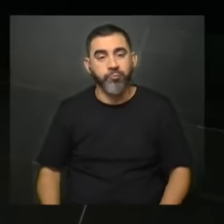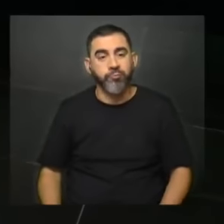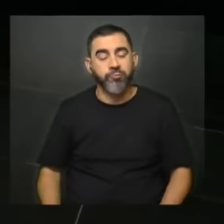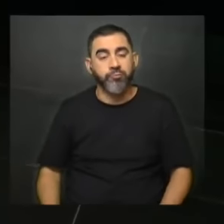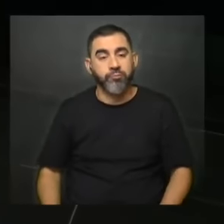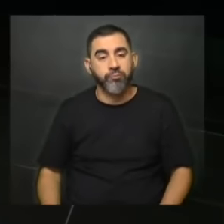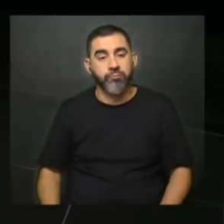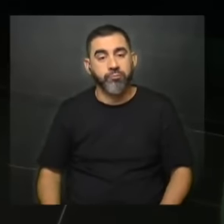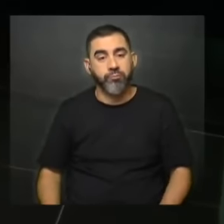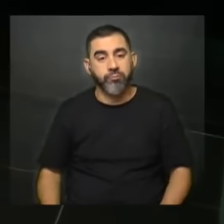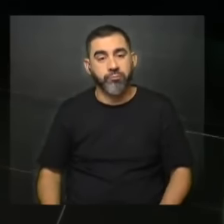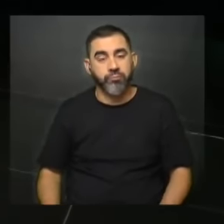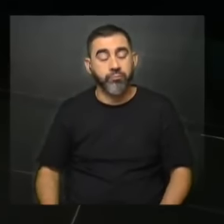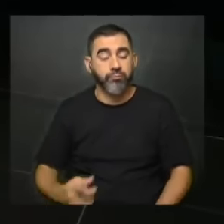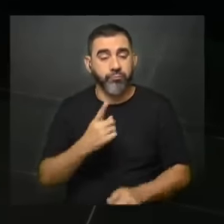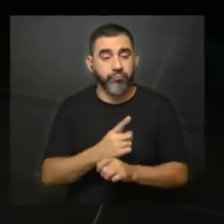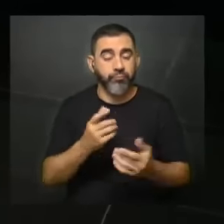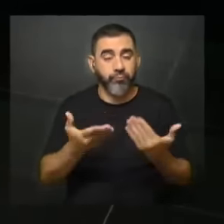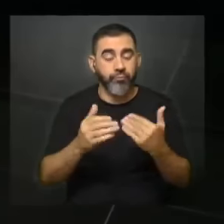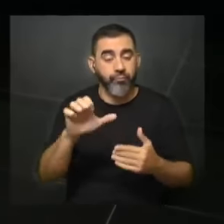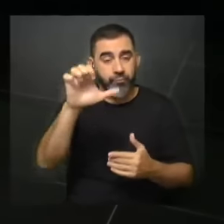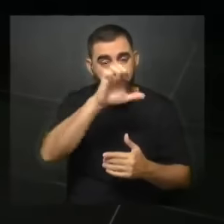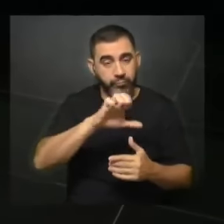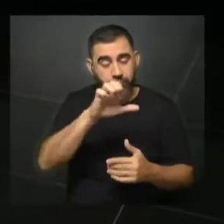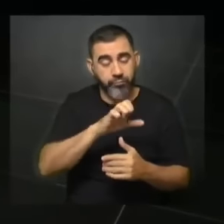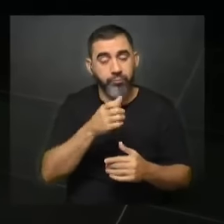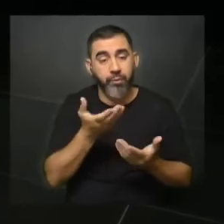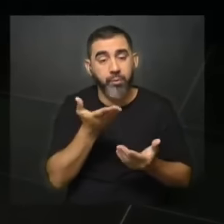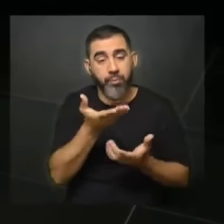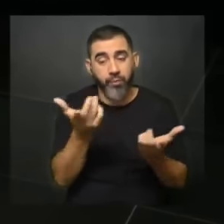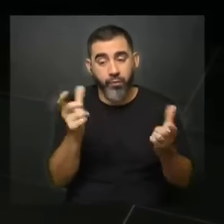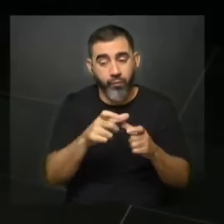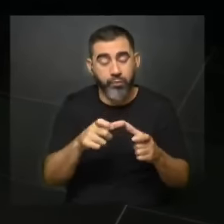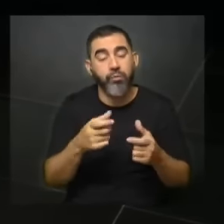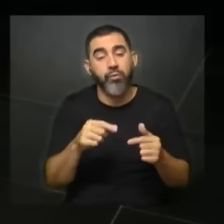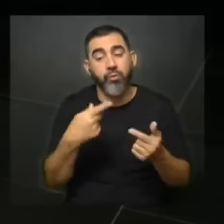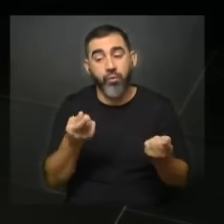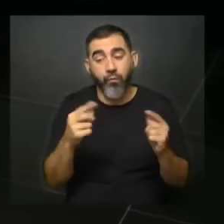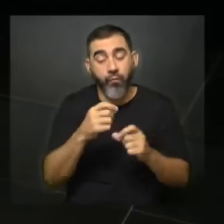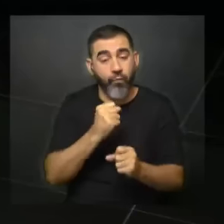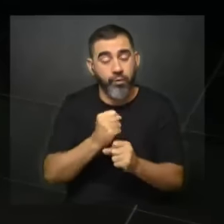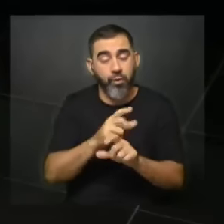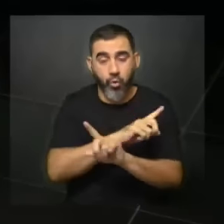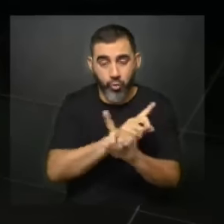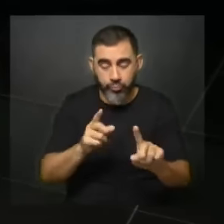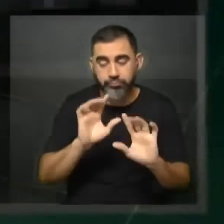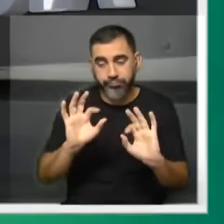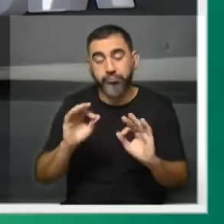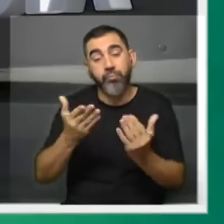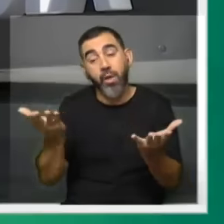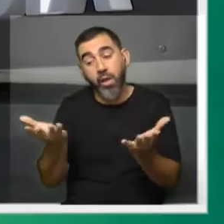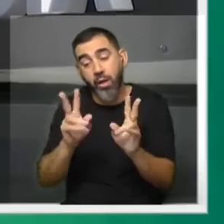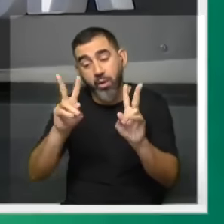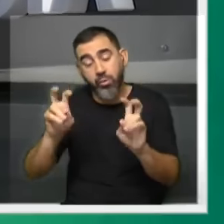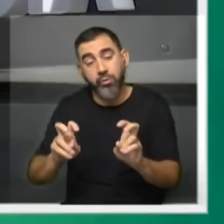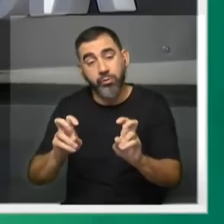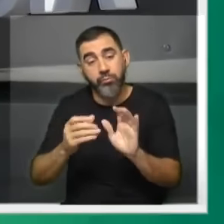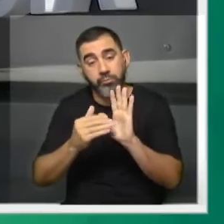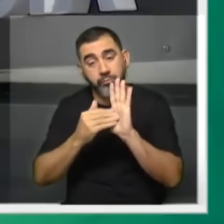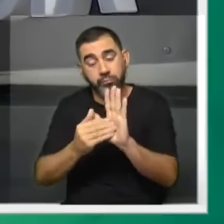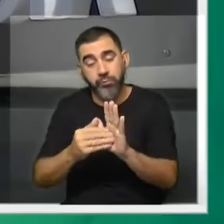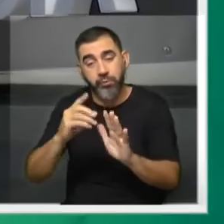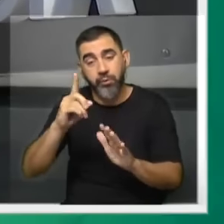momento las vías fueron primero hablar con la empresa obviamente solicitar al reintegro eso fue negado por lo tanto ahora sigue adelante todo lo que tiene que ver con la presentación